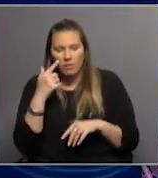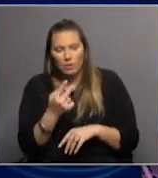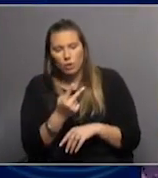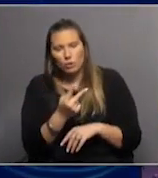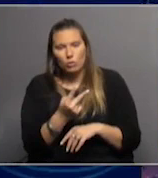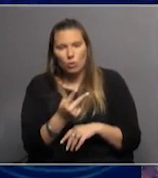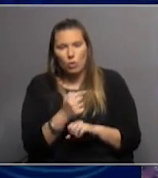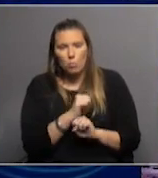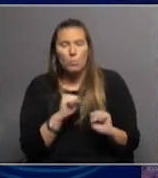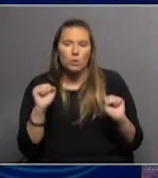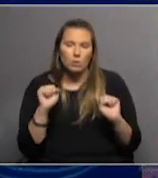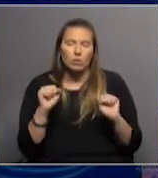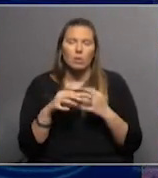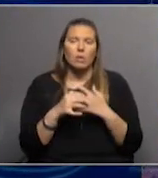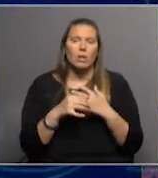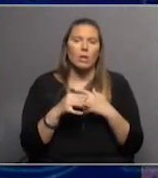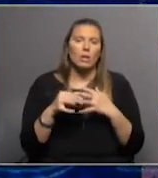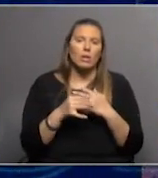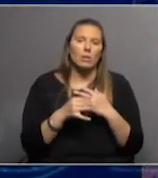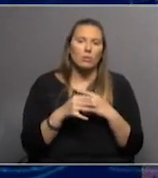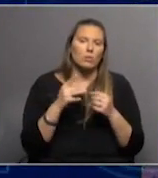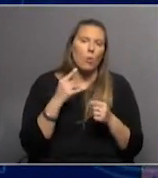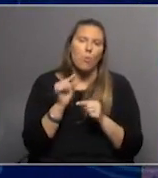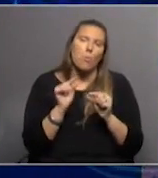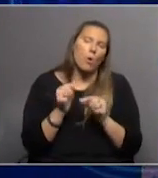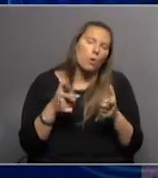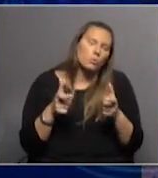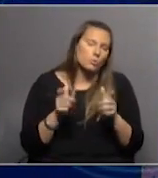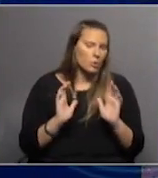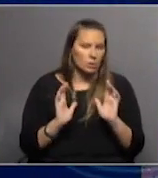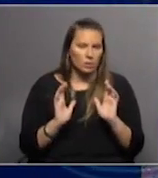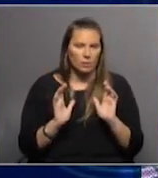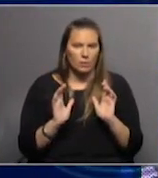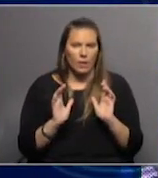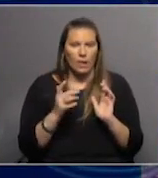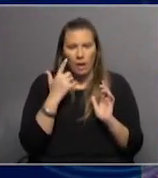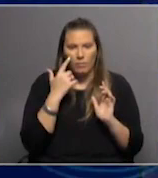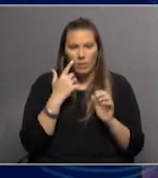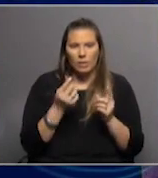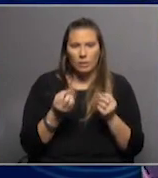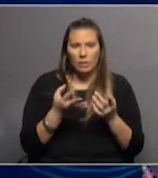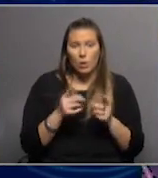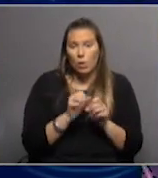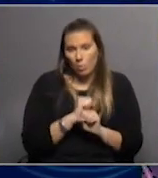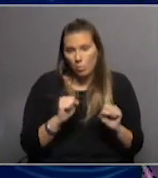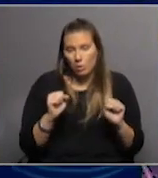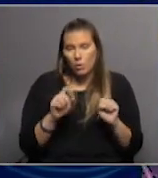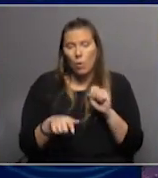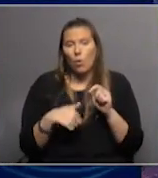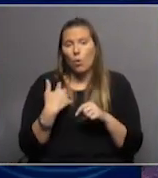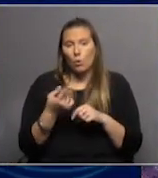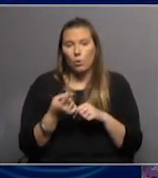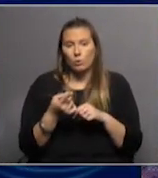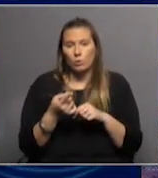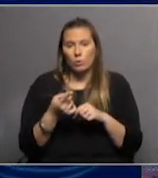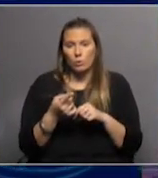dos... entonces es un juego de tiro al blanco un poco también, ¿no? Los que pueden hacerlo, ¿no? Otros